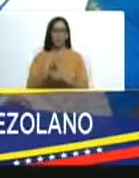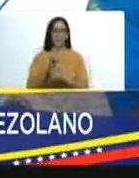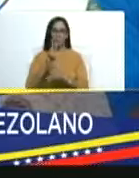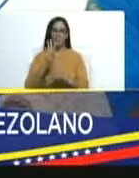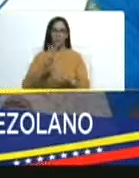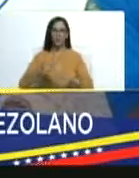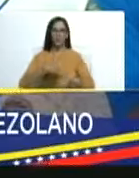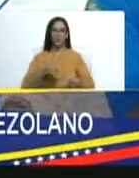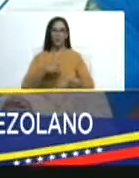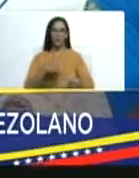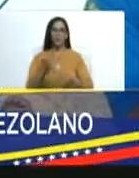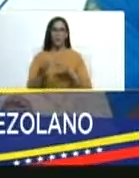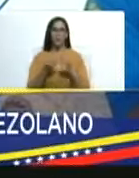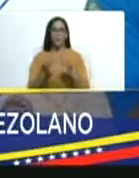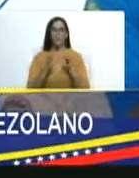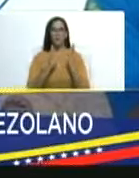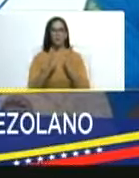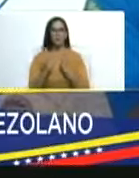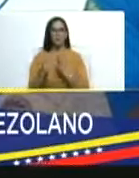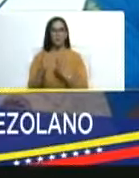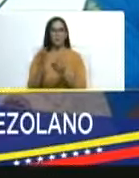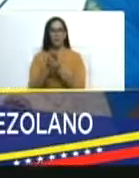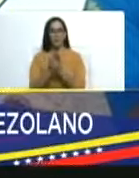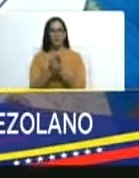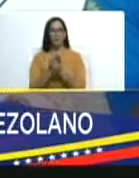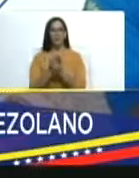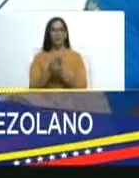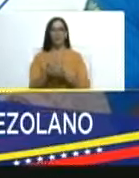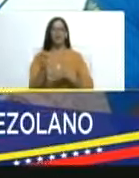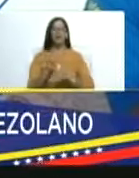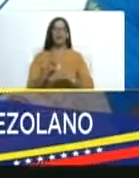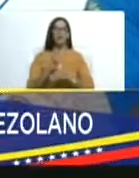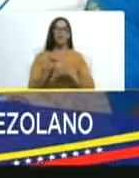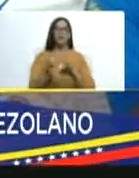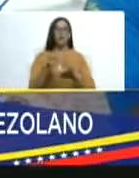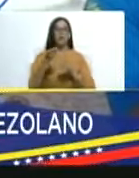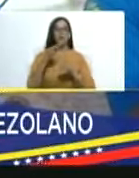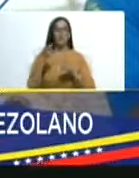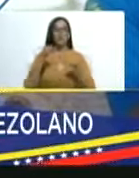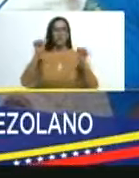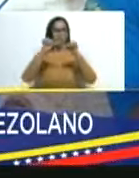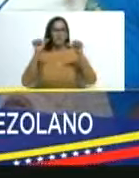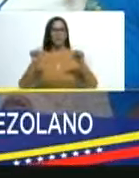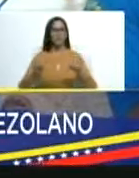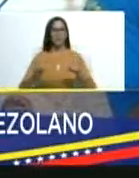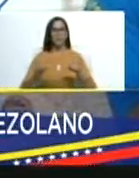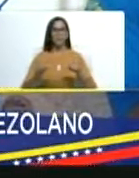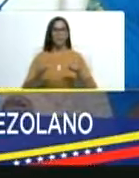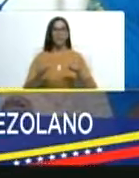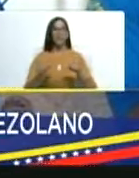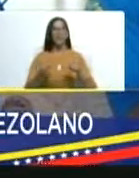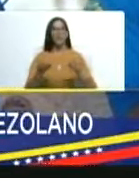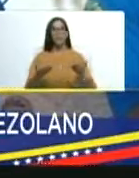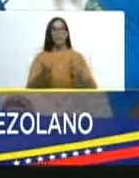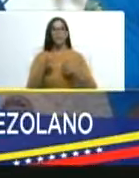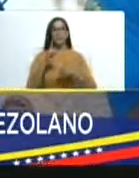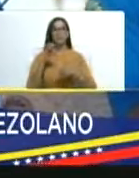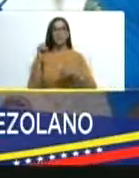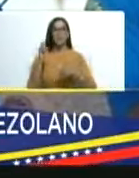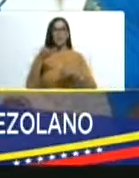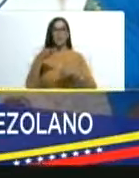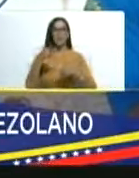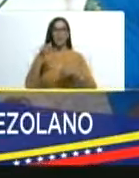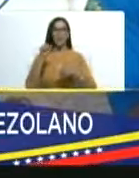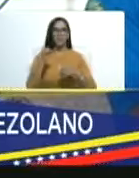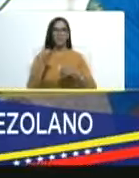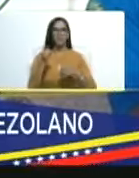24 horas, tal como estaba establecido en el registro, inmediatamente se hace la búsqueda en el sistema. Entonces, hemos traído 100 GPS, ya aquí había